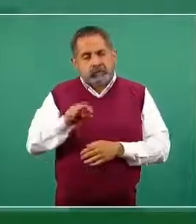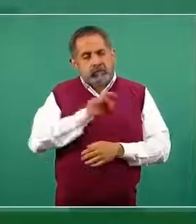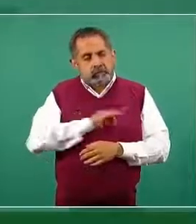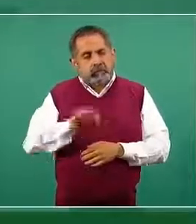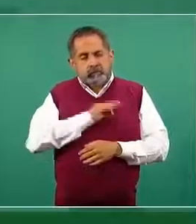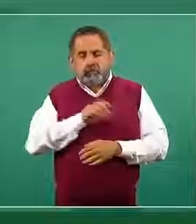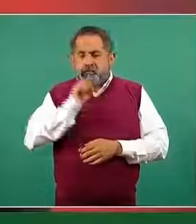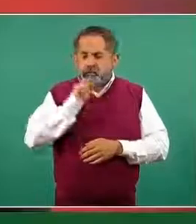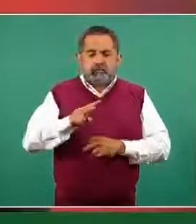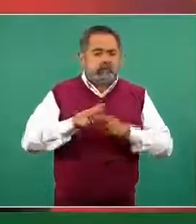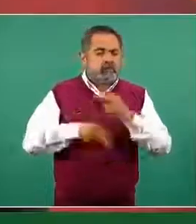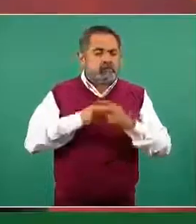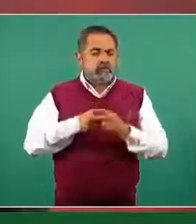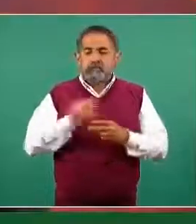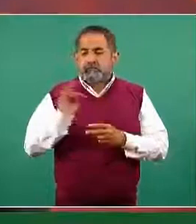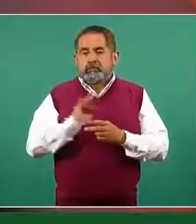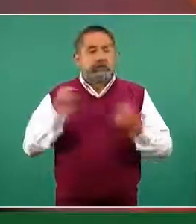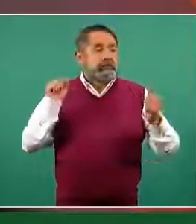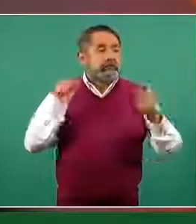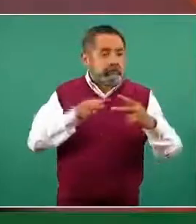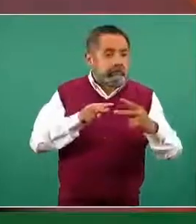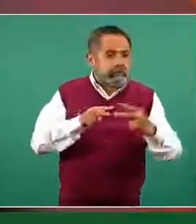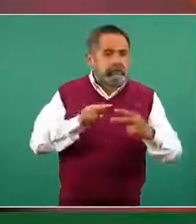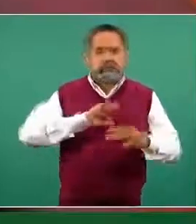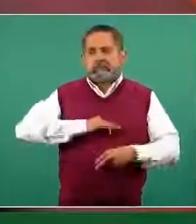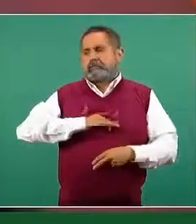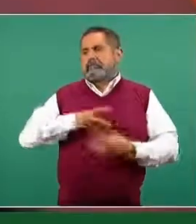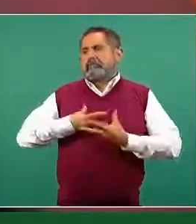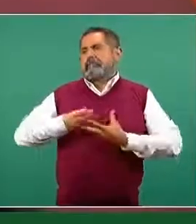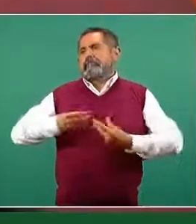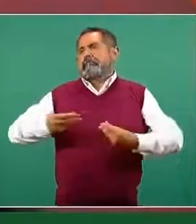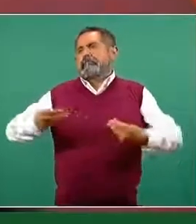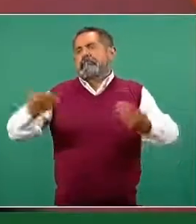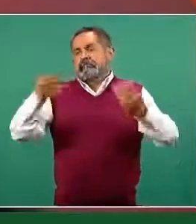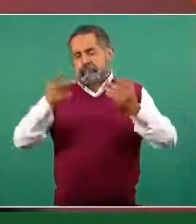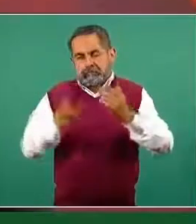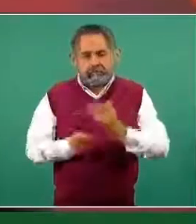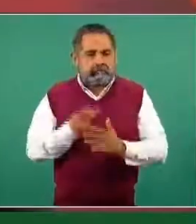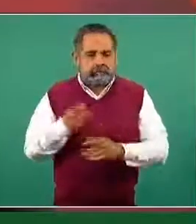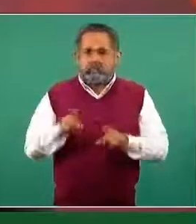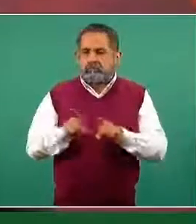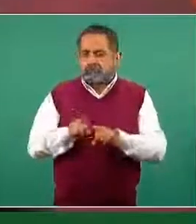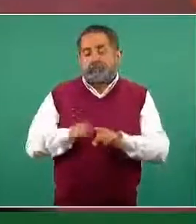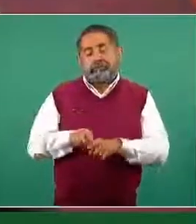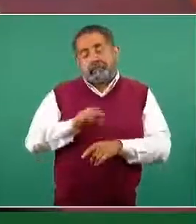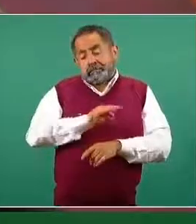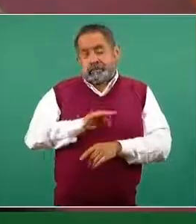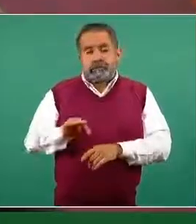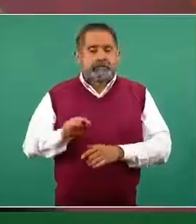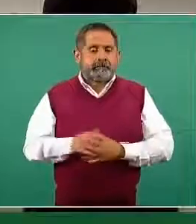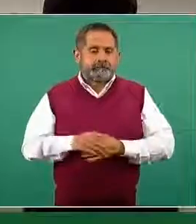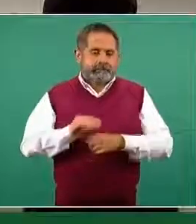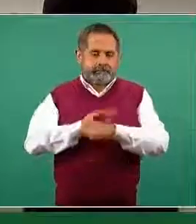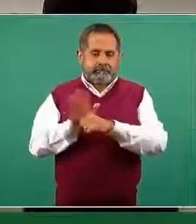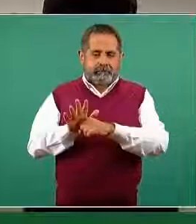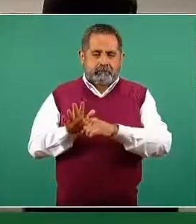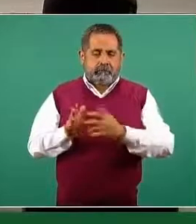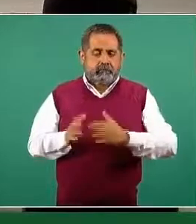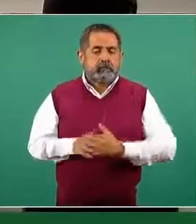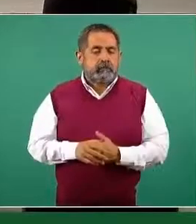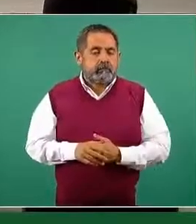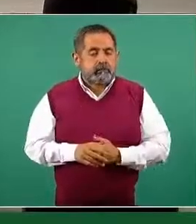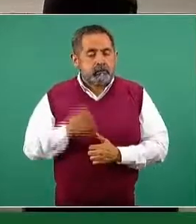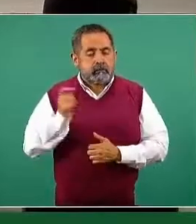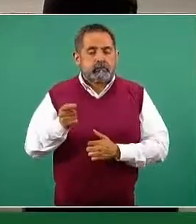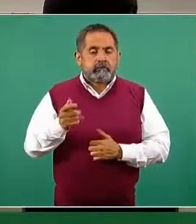pueda tener una repercusión importante en un incremento en el número de casos de COVID, por